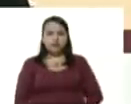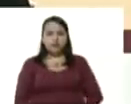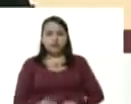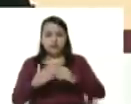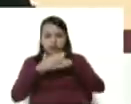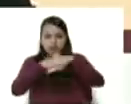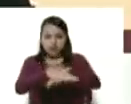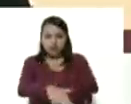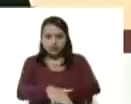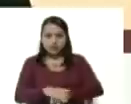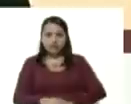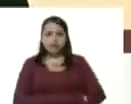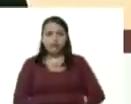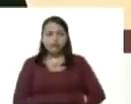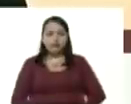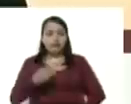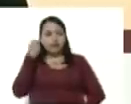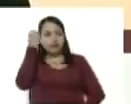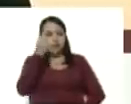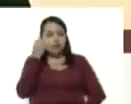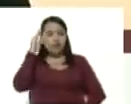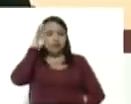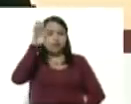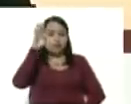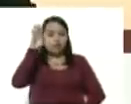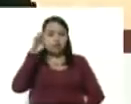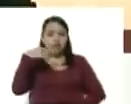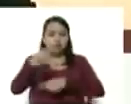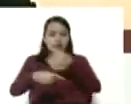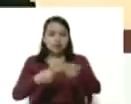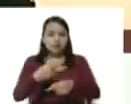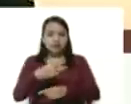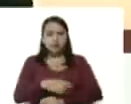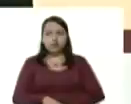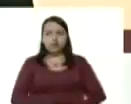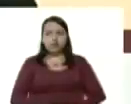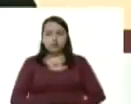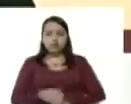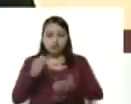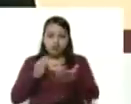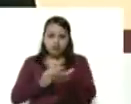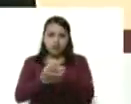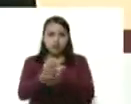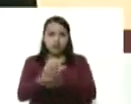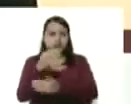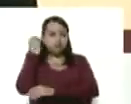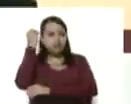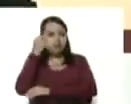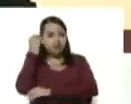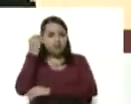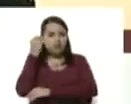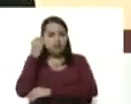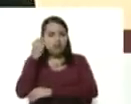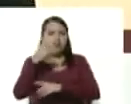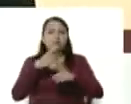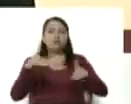integracionista, pensando en las futuras generaciones y siguiendo el pensamiento